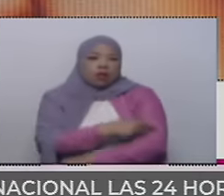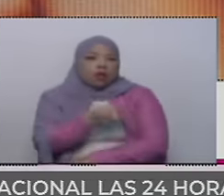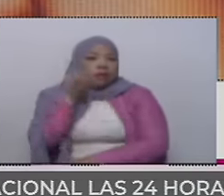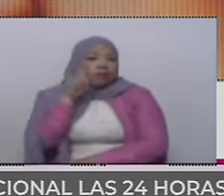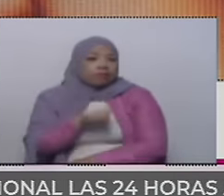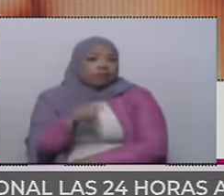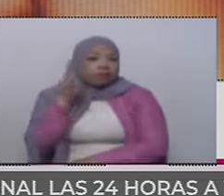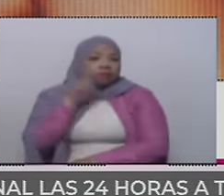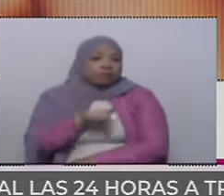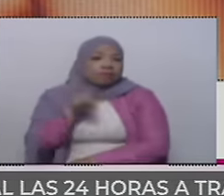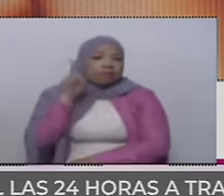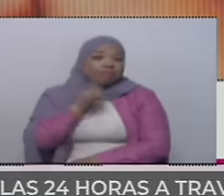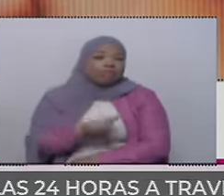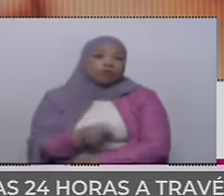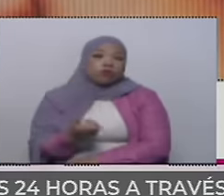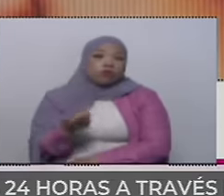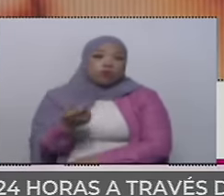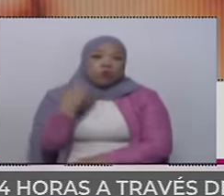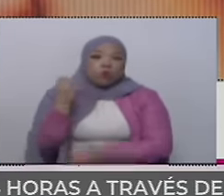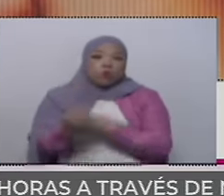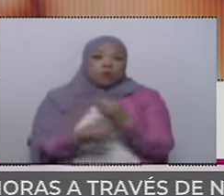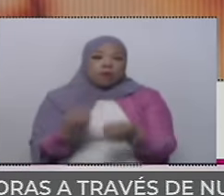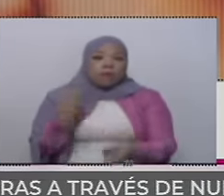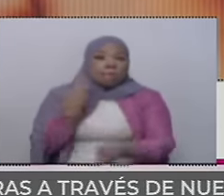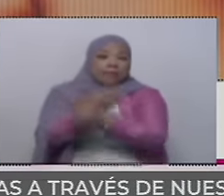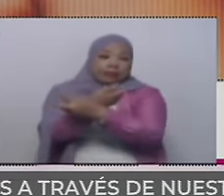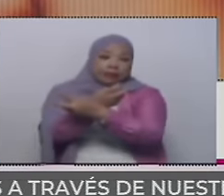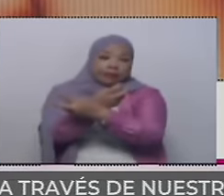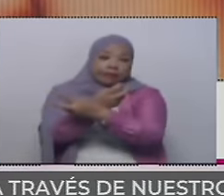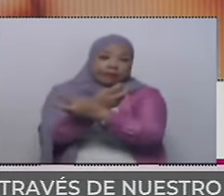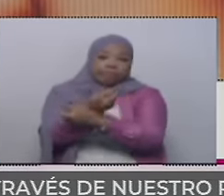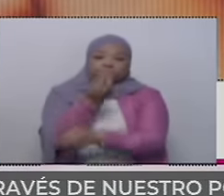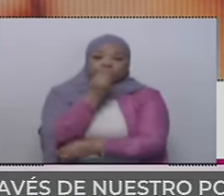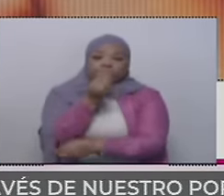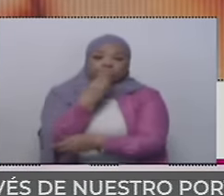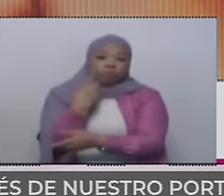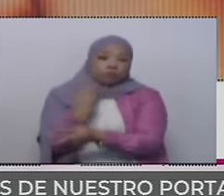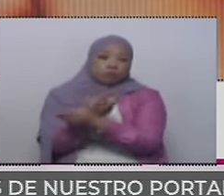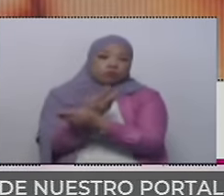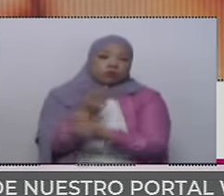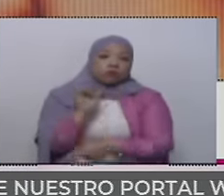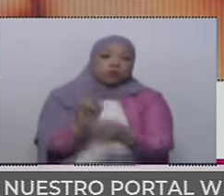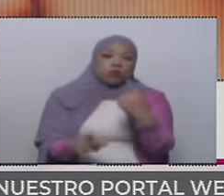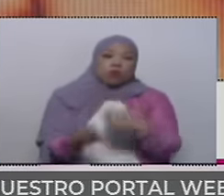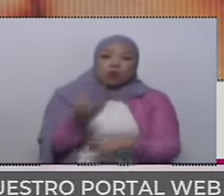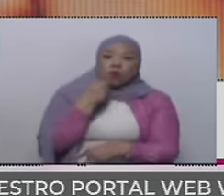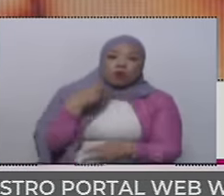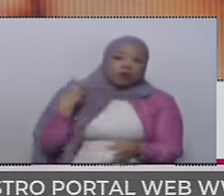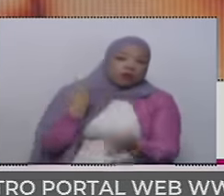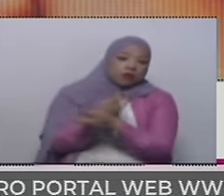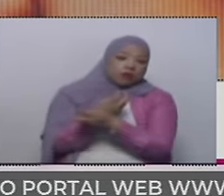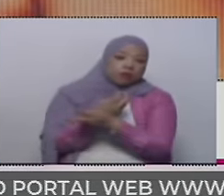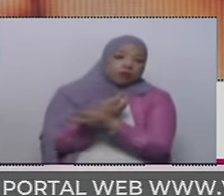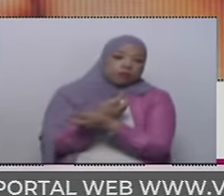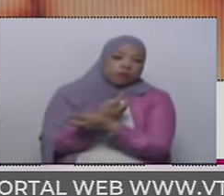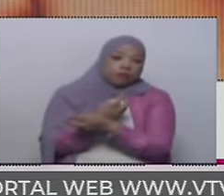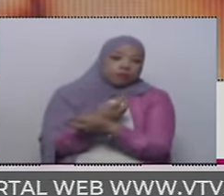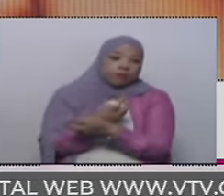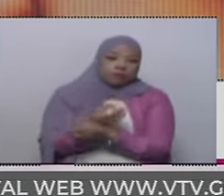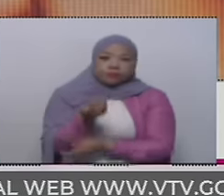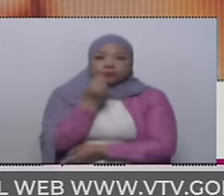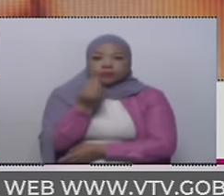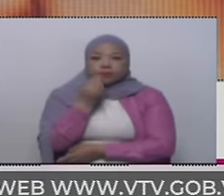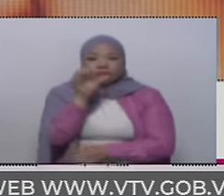Mentira. Estás comiendo veneno. Come tal cosa, veneno. Comidas